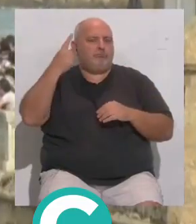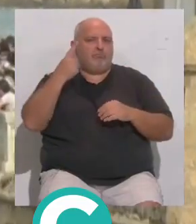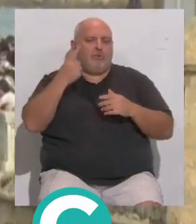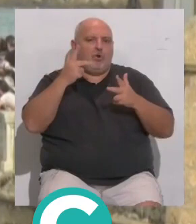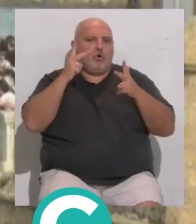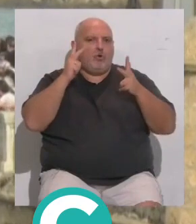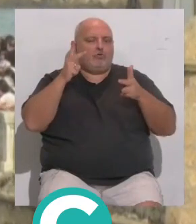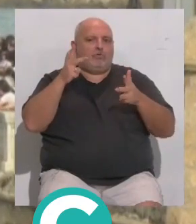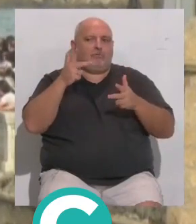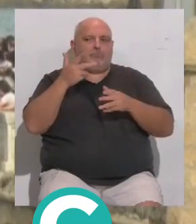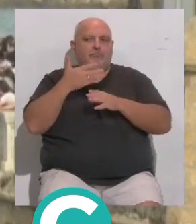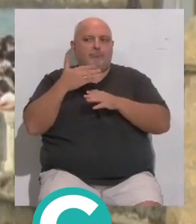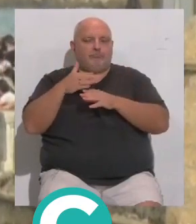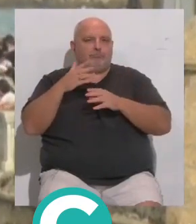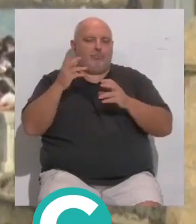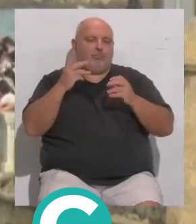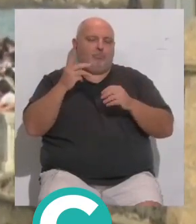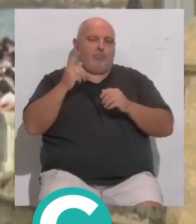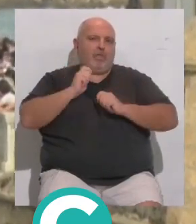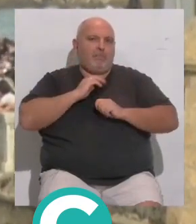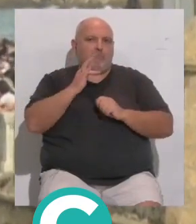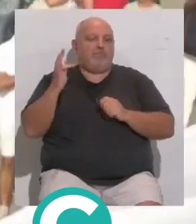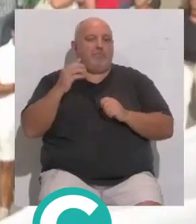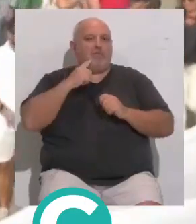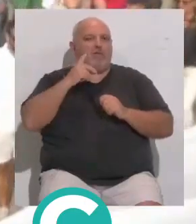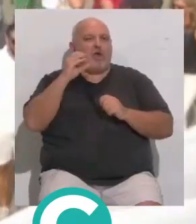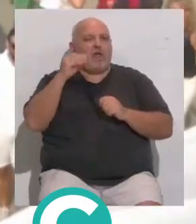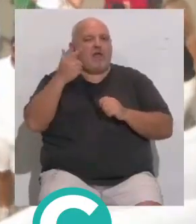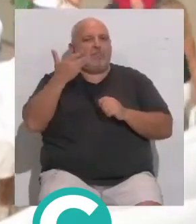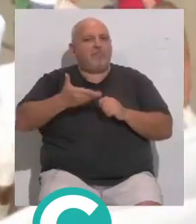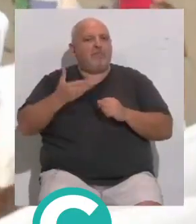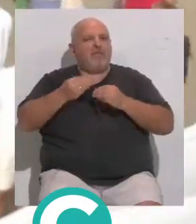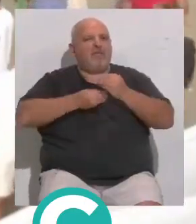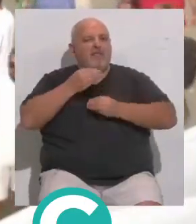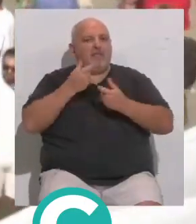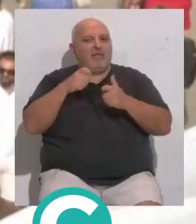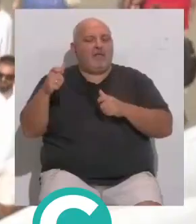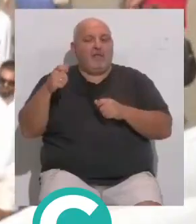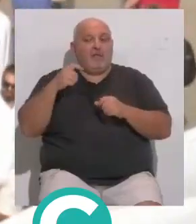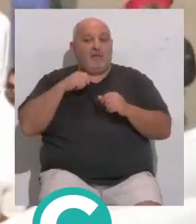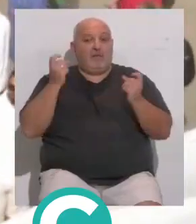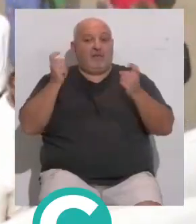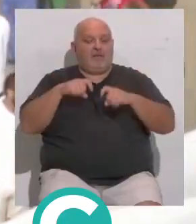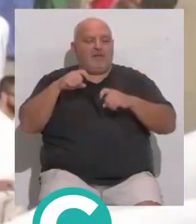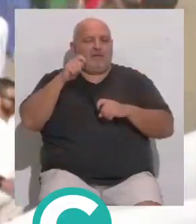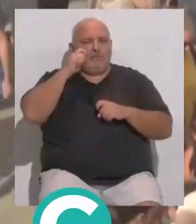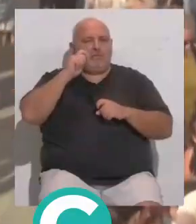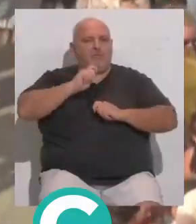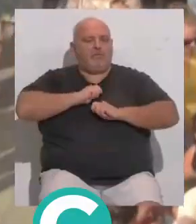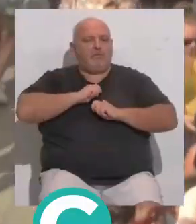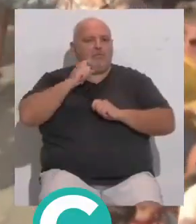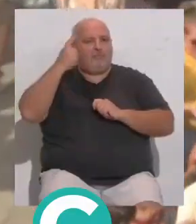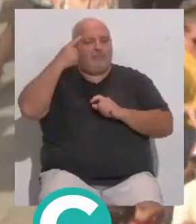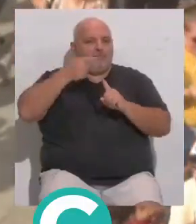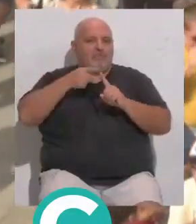libres, también la bahía se ha visto recompensada. Desde Horeca se ha destacado la importancia de que en estas citas el visitante sea